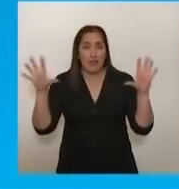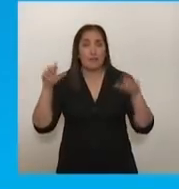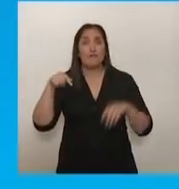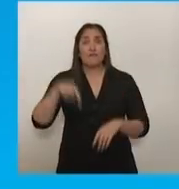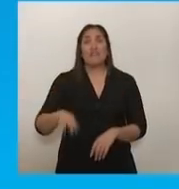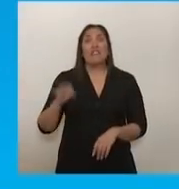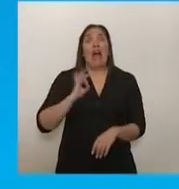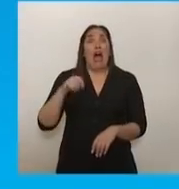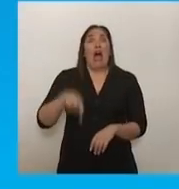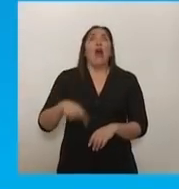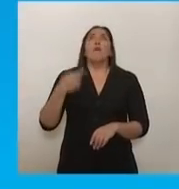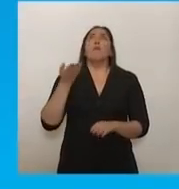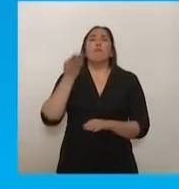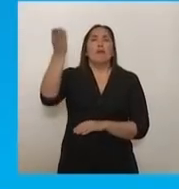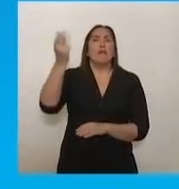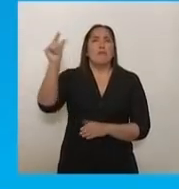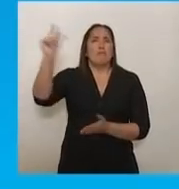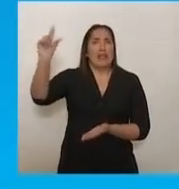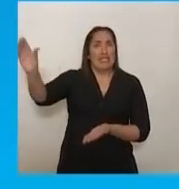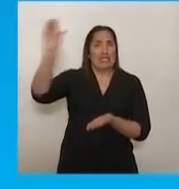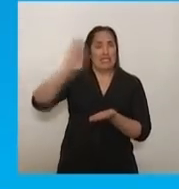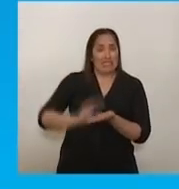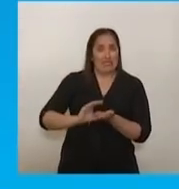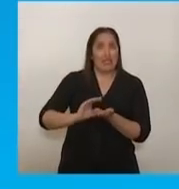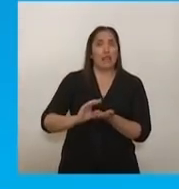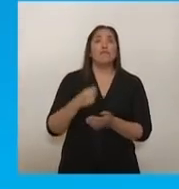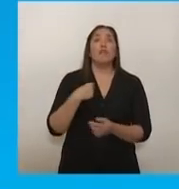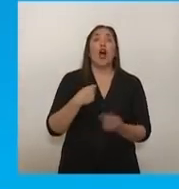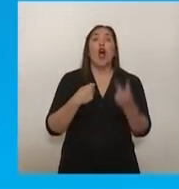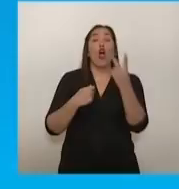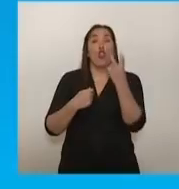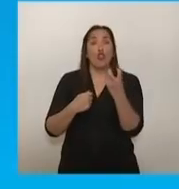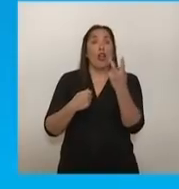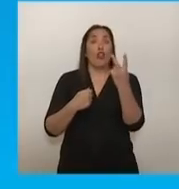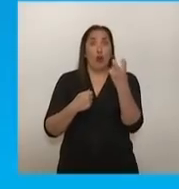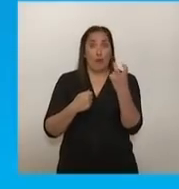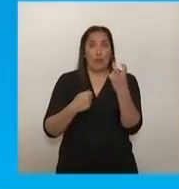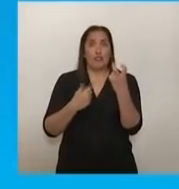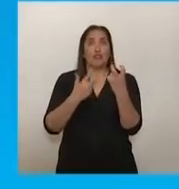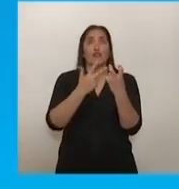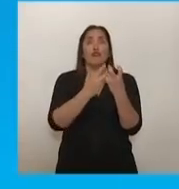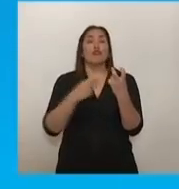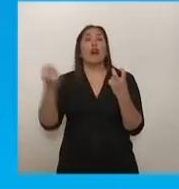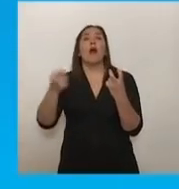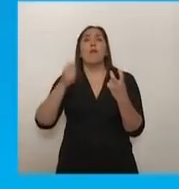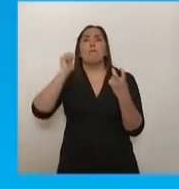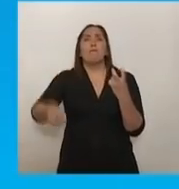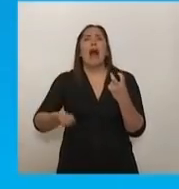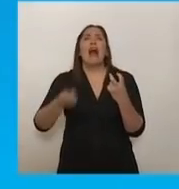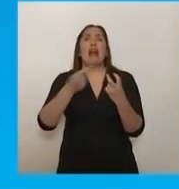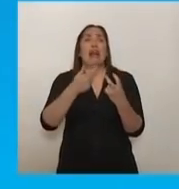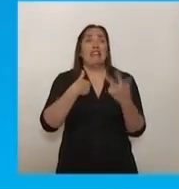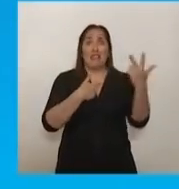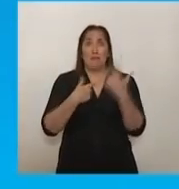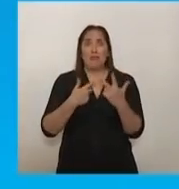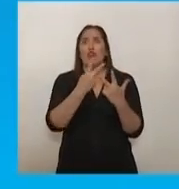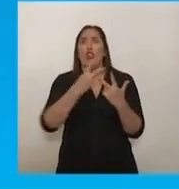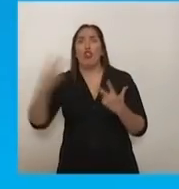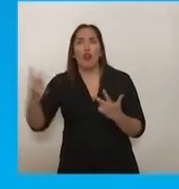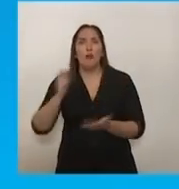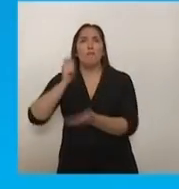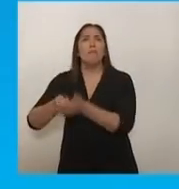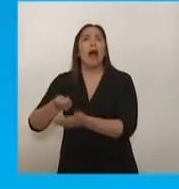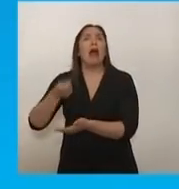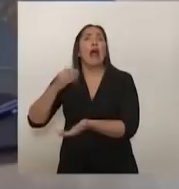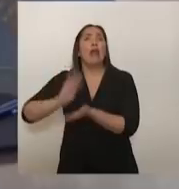que pedir plata prestada, pero 2 de cada 3 pesos que tomamos fueron para pagar vencimientos de deuda tomadas por gobiernos